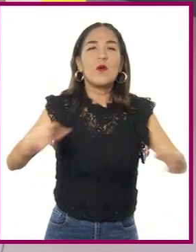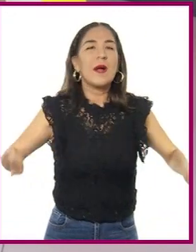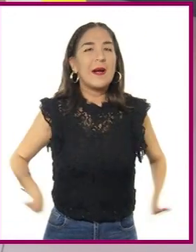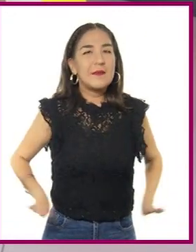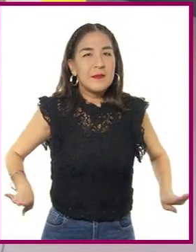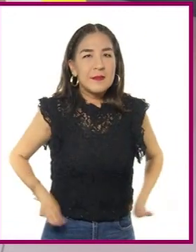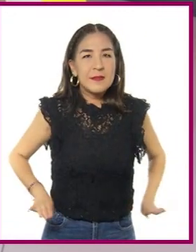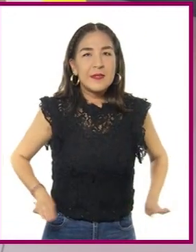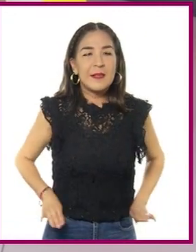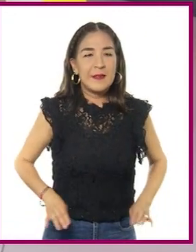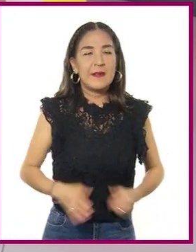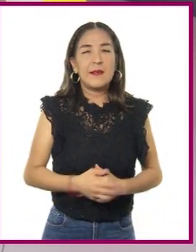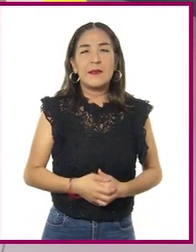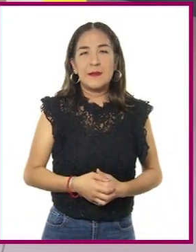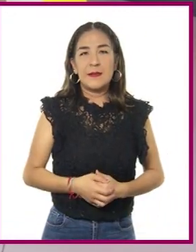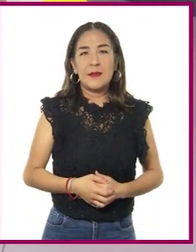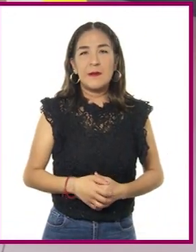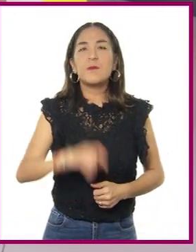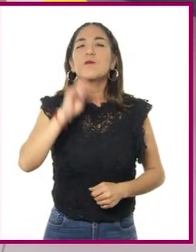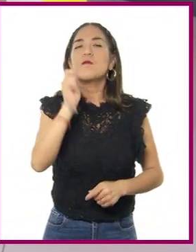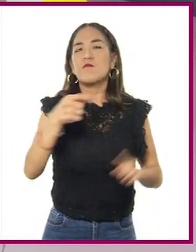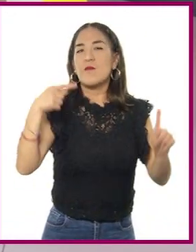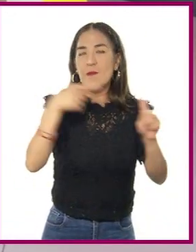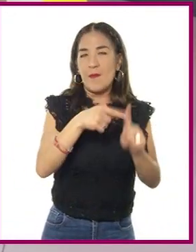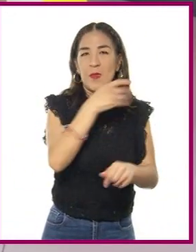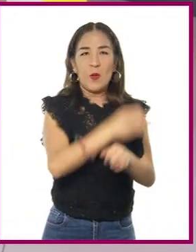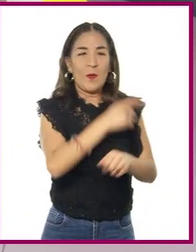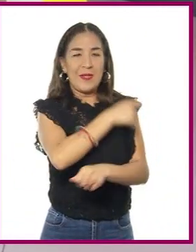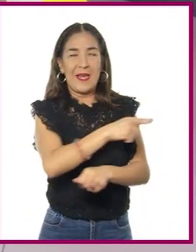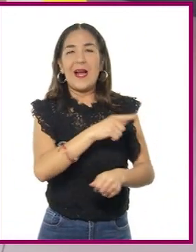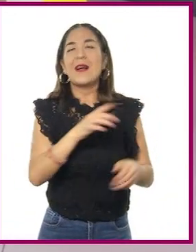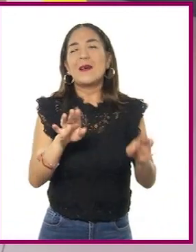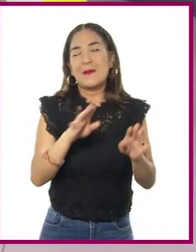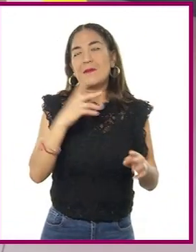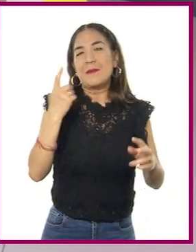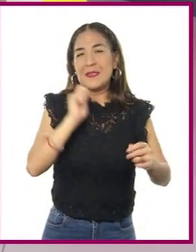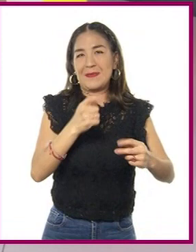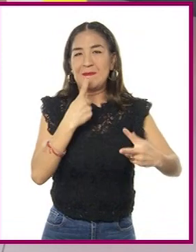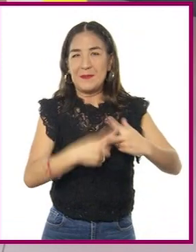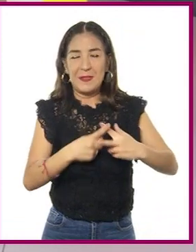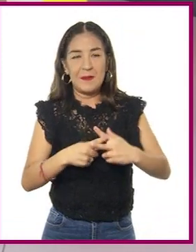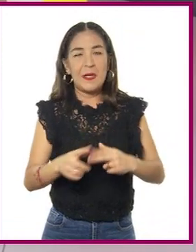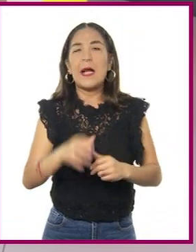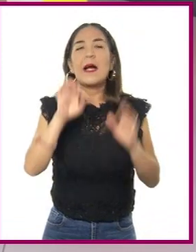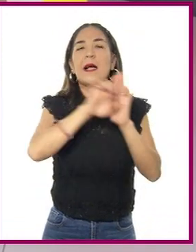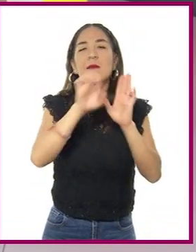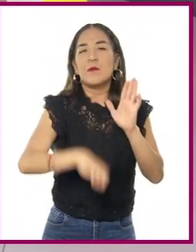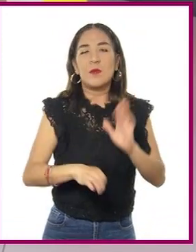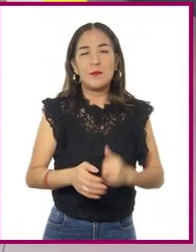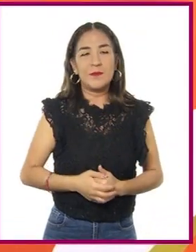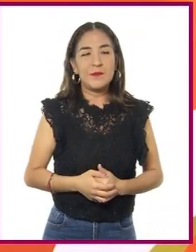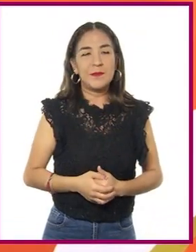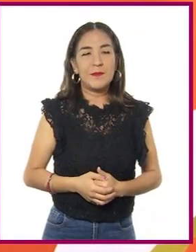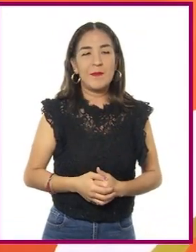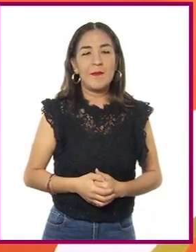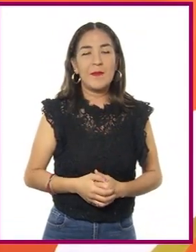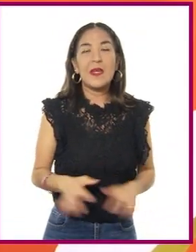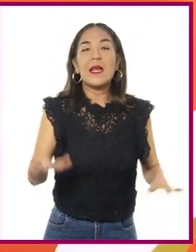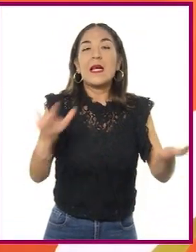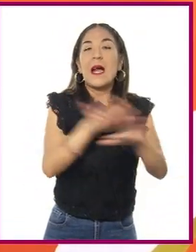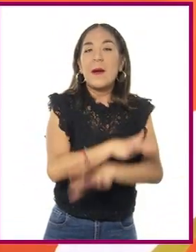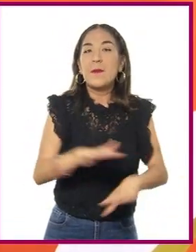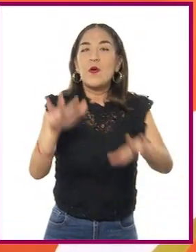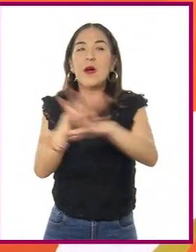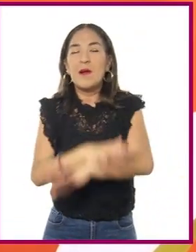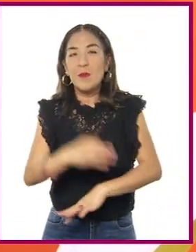del comportamiento correspondiente a esta situación específica. Por ejemplo, los intervalos en donde